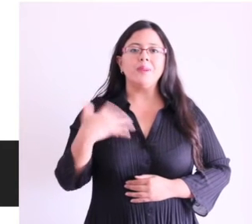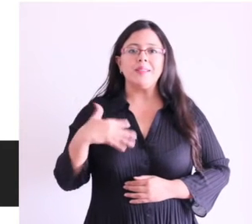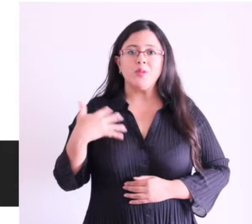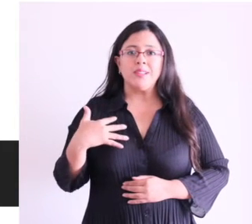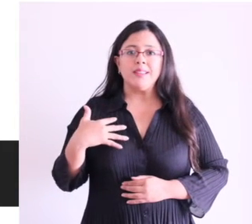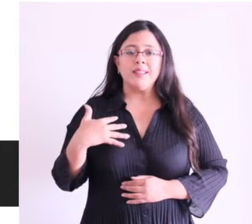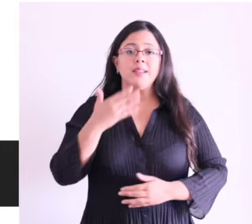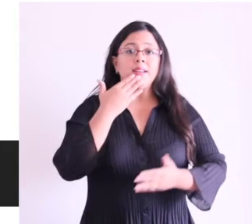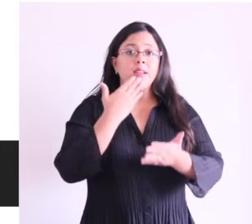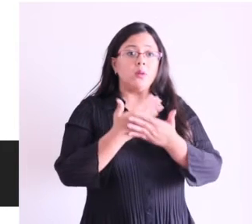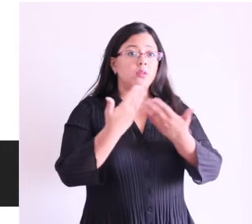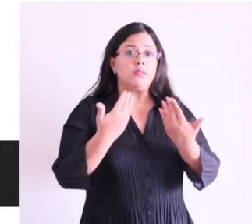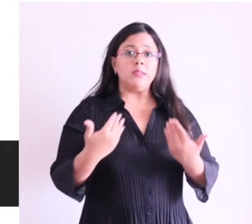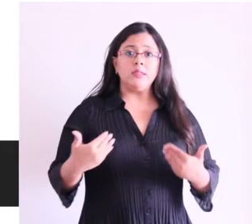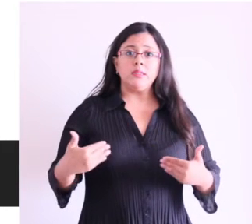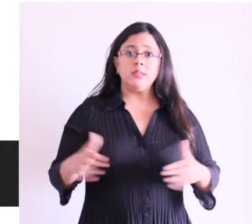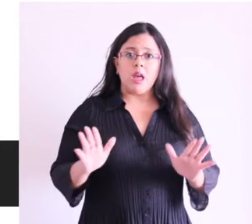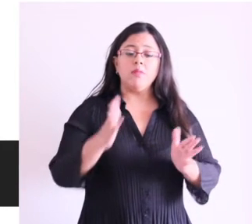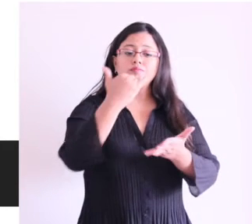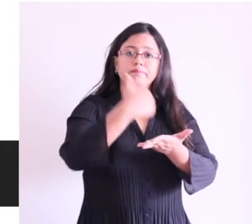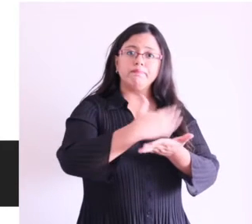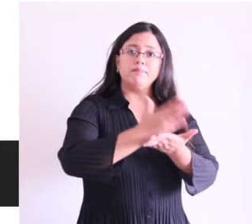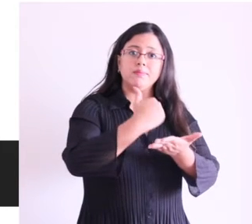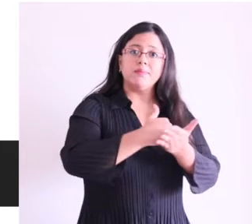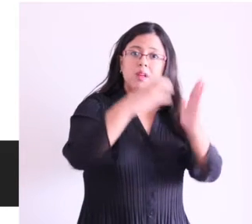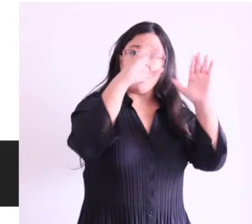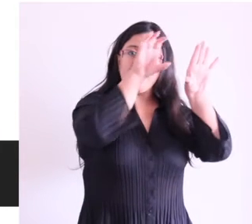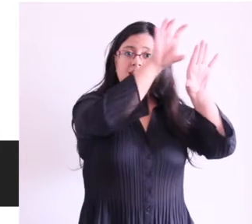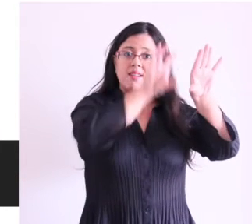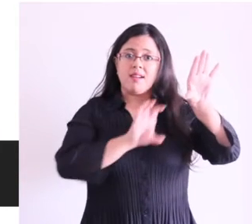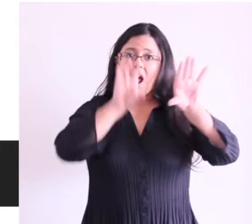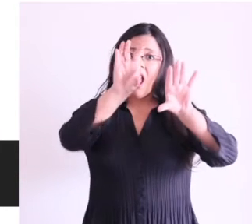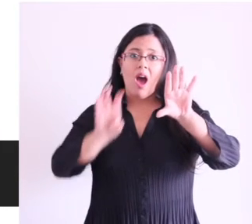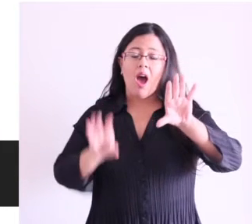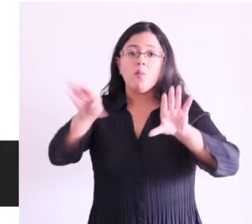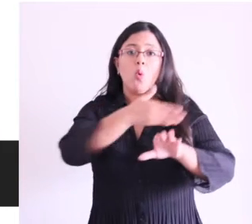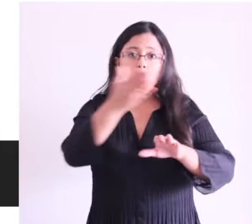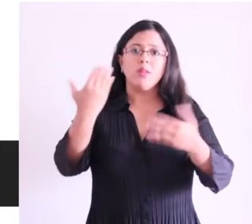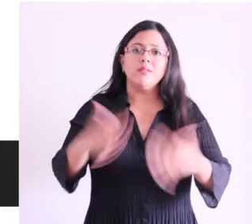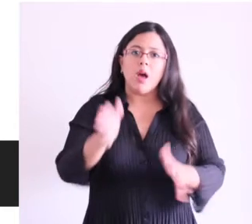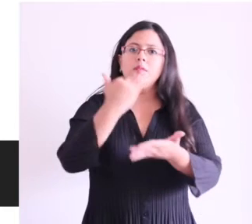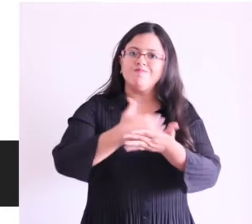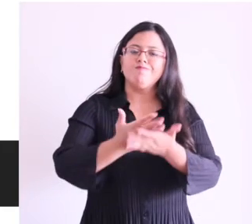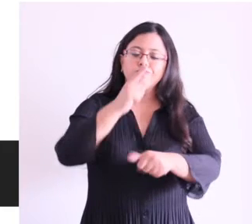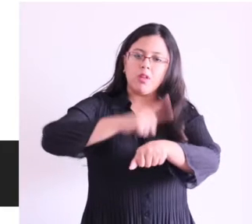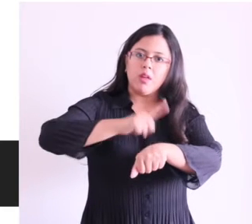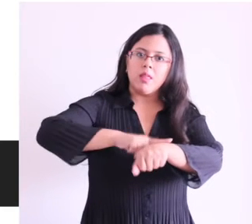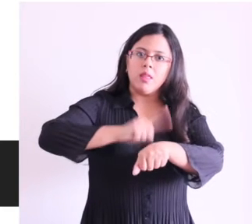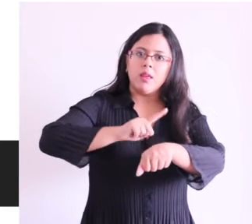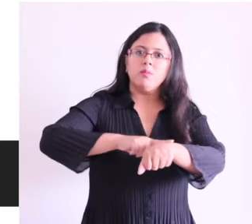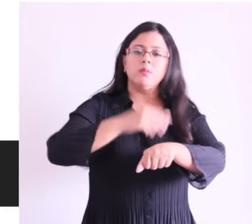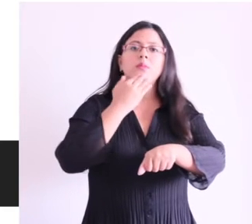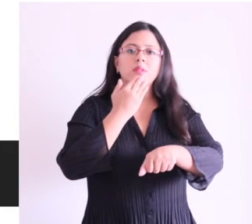que una vez que le entreguen la planificación de cada ramo, ustedes puedan organizar sus tiempos y a la